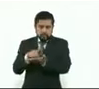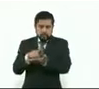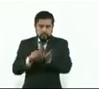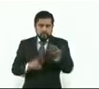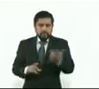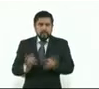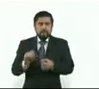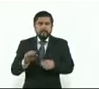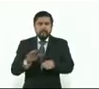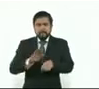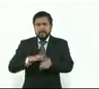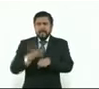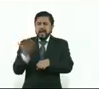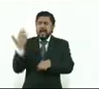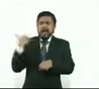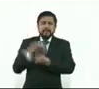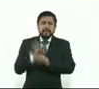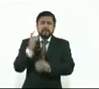Noria, sino